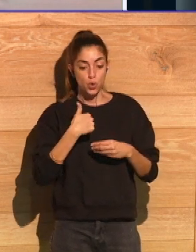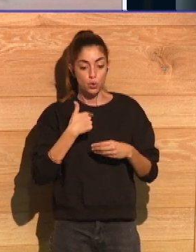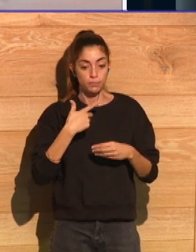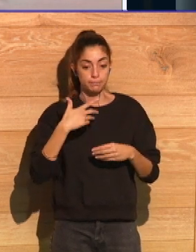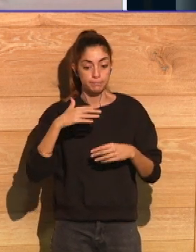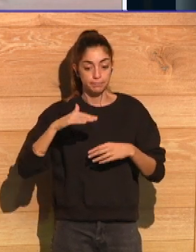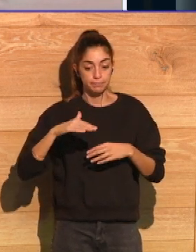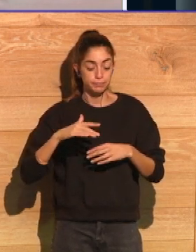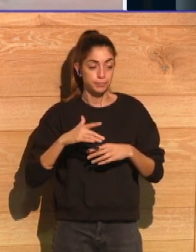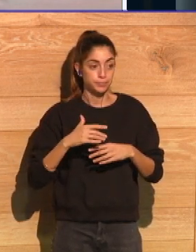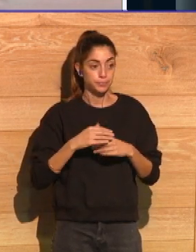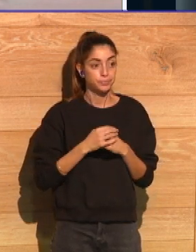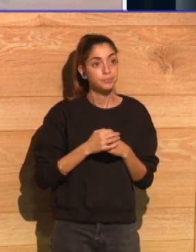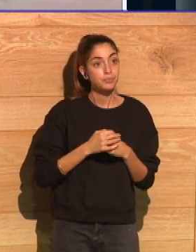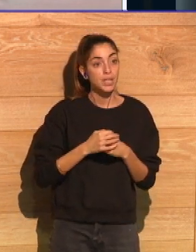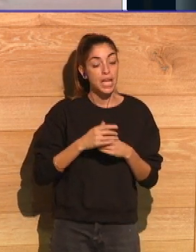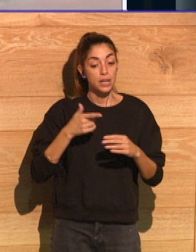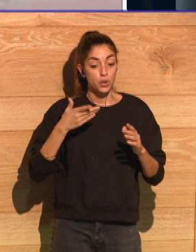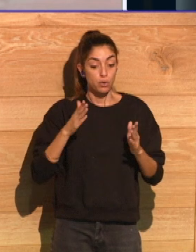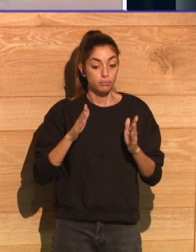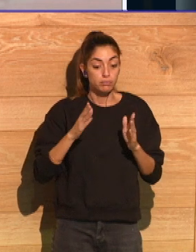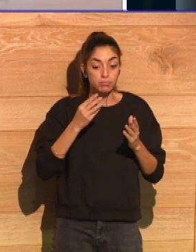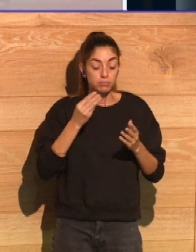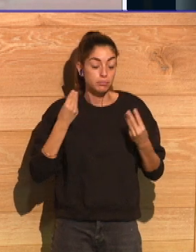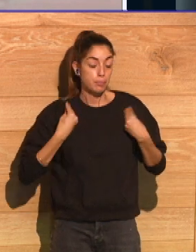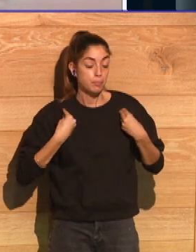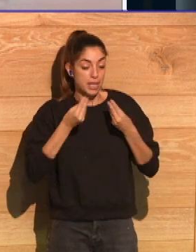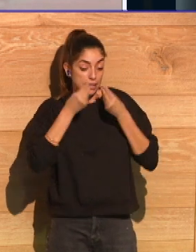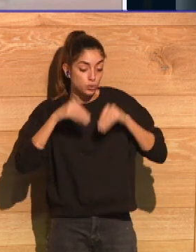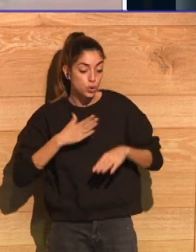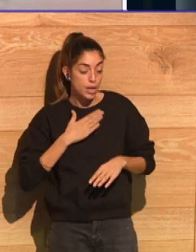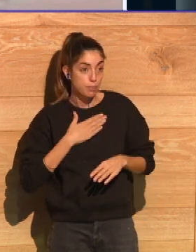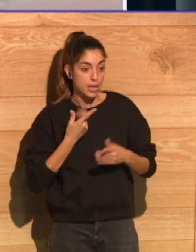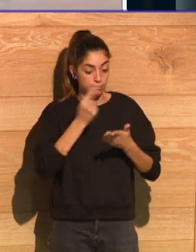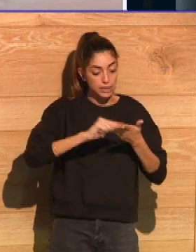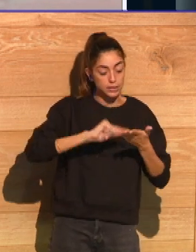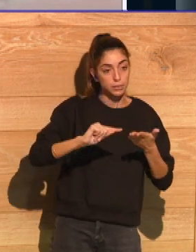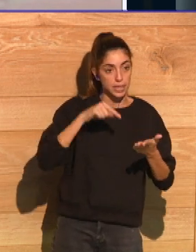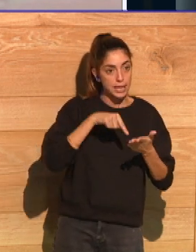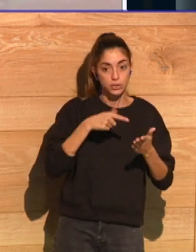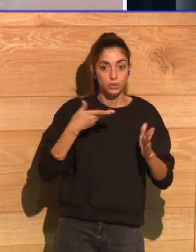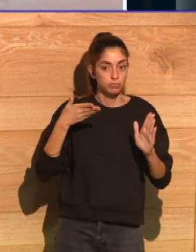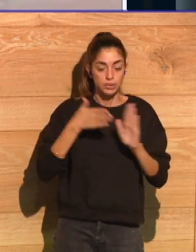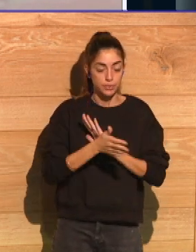escribiendo memorias. Cuando era niña, cuando tomé la primera comunión,